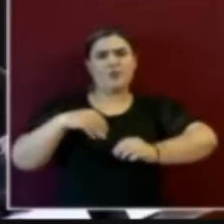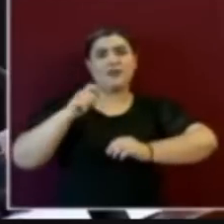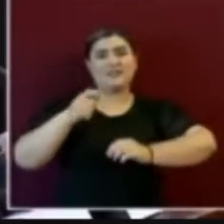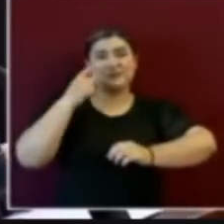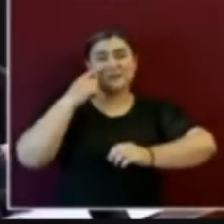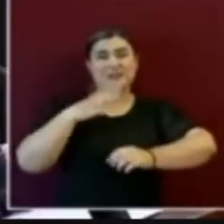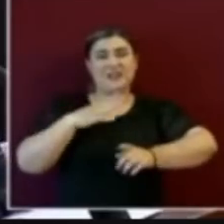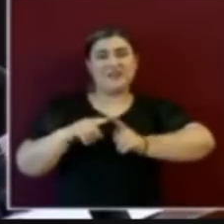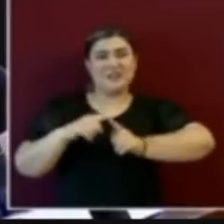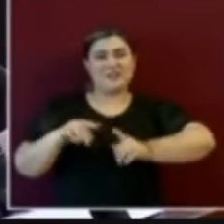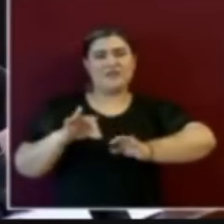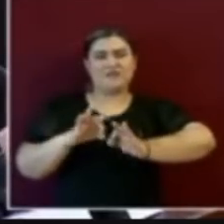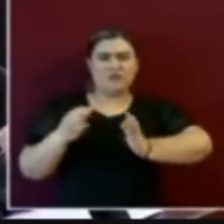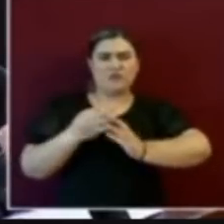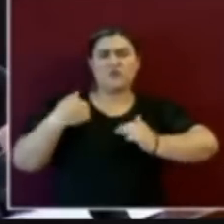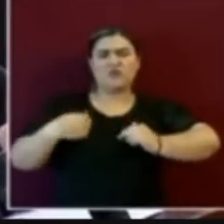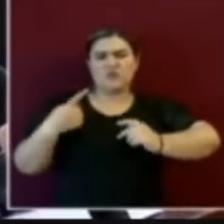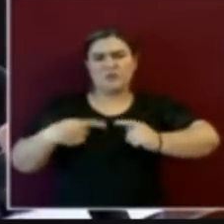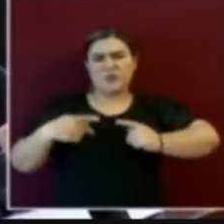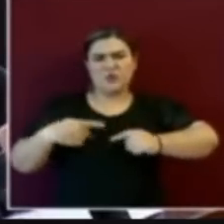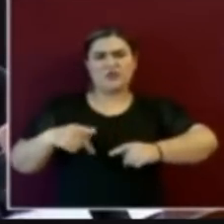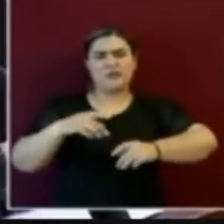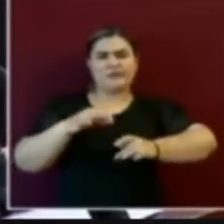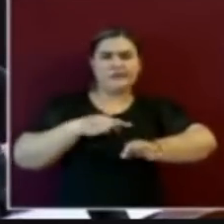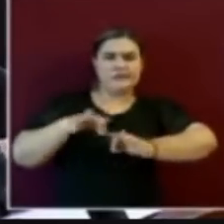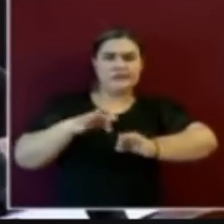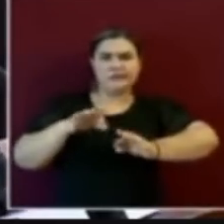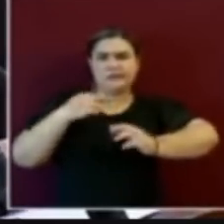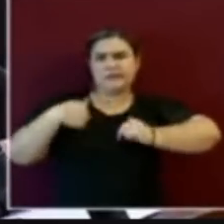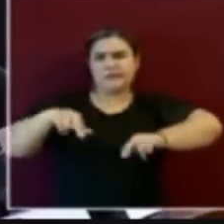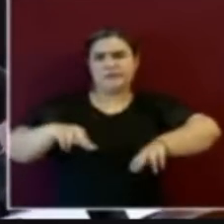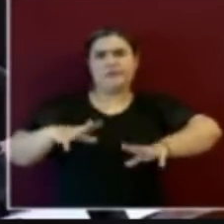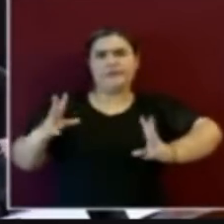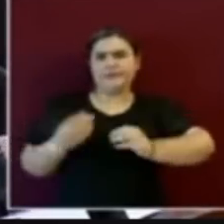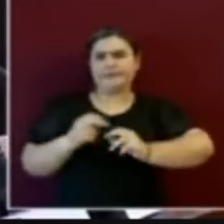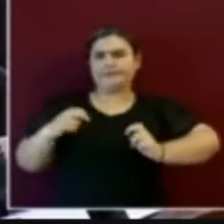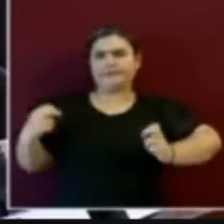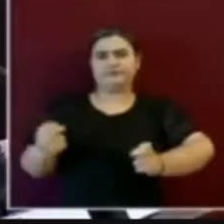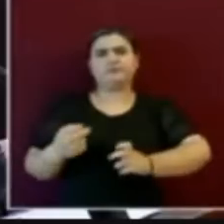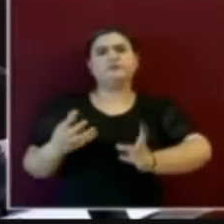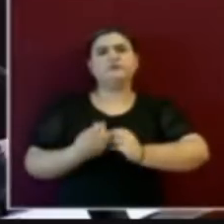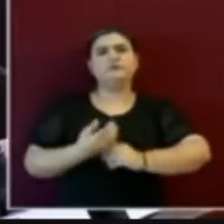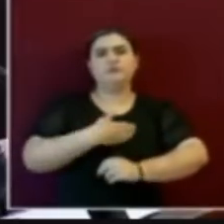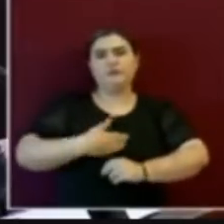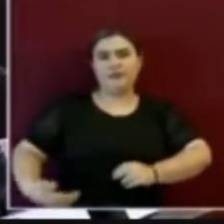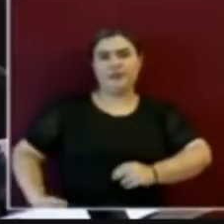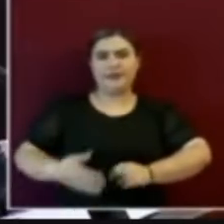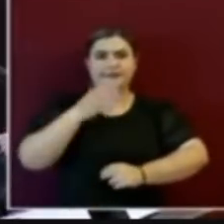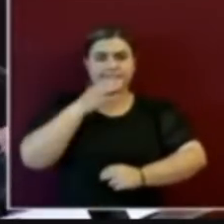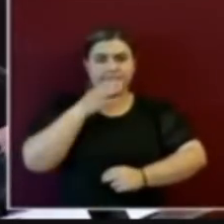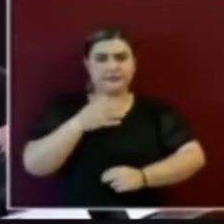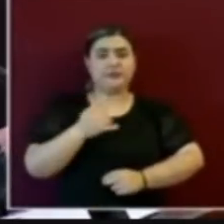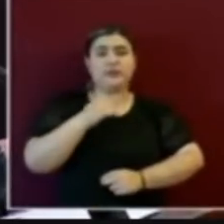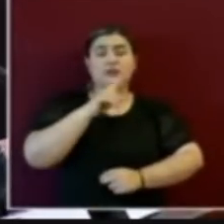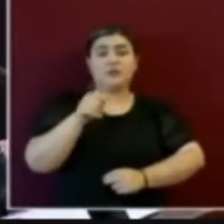otros funcionarios, tuvimos una cena con el presidente. Y ahí hablamos,